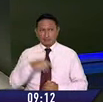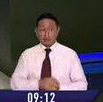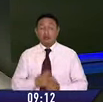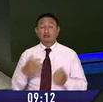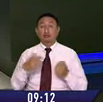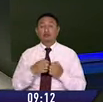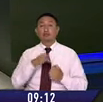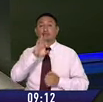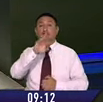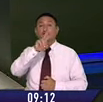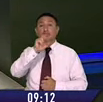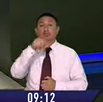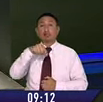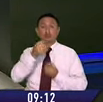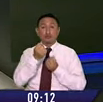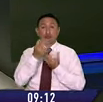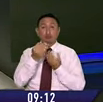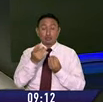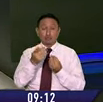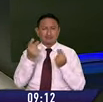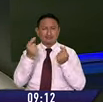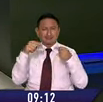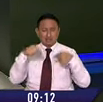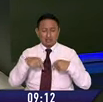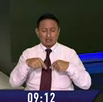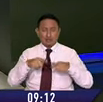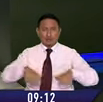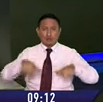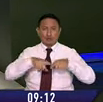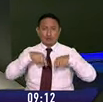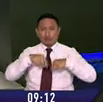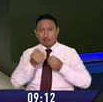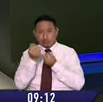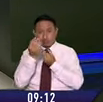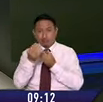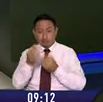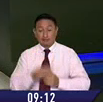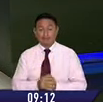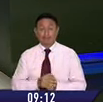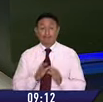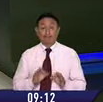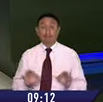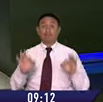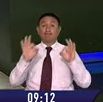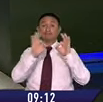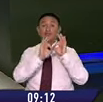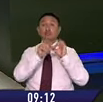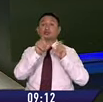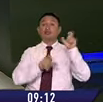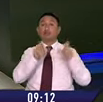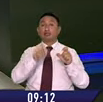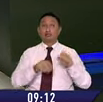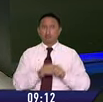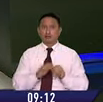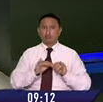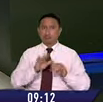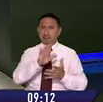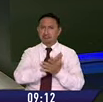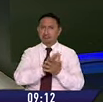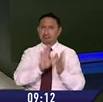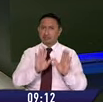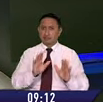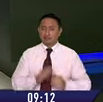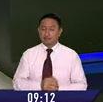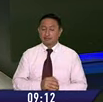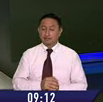equipo de TVC informando de primera mano desde el lugar de los hechos. Roberto, creo que es importantísimo para que la ciudadanía mantenga la calma. Y